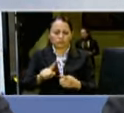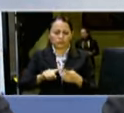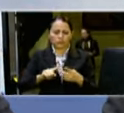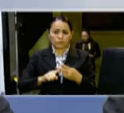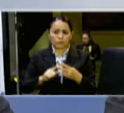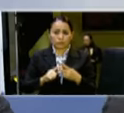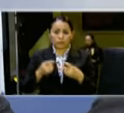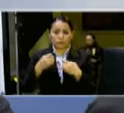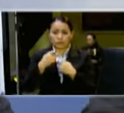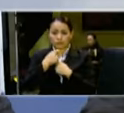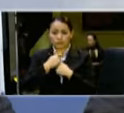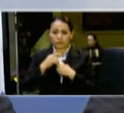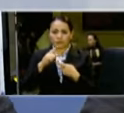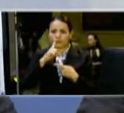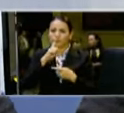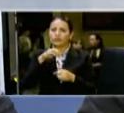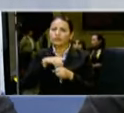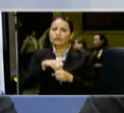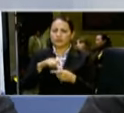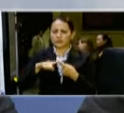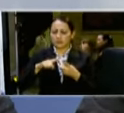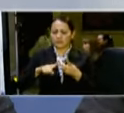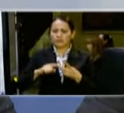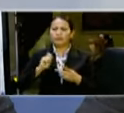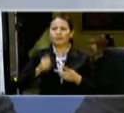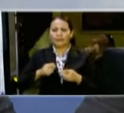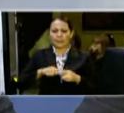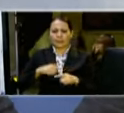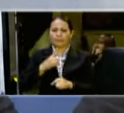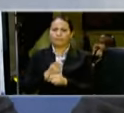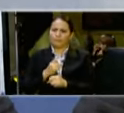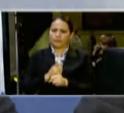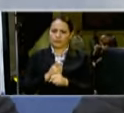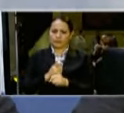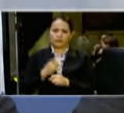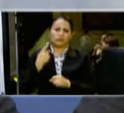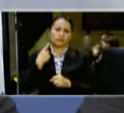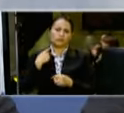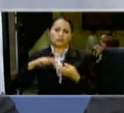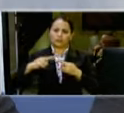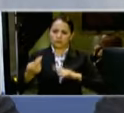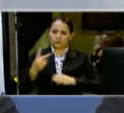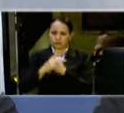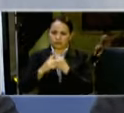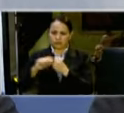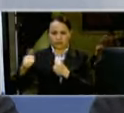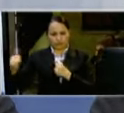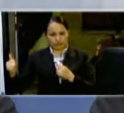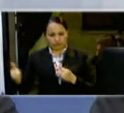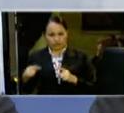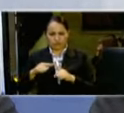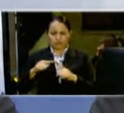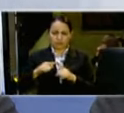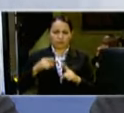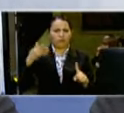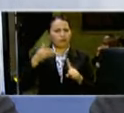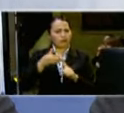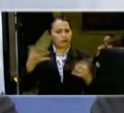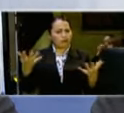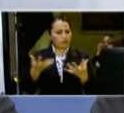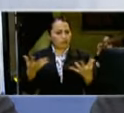lo son tanto. Primero, que la política exterior es la política pública cuya función principal es buscar